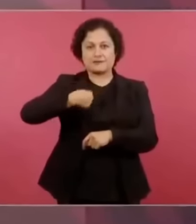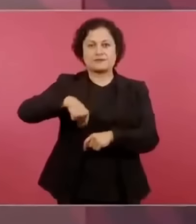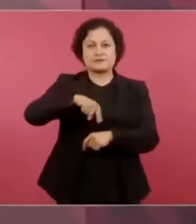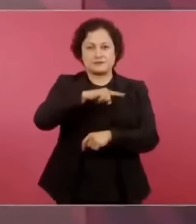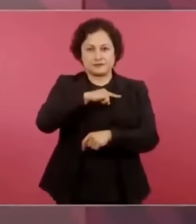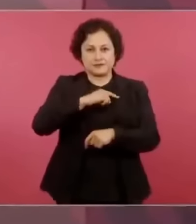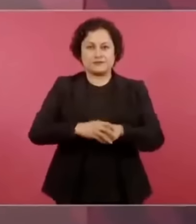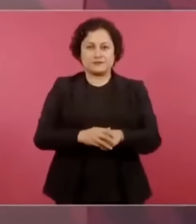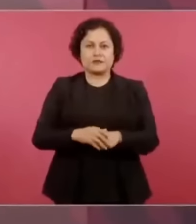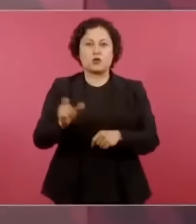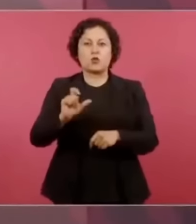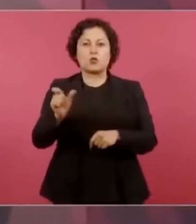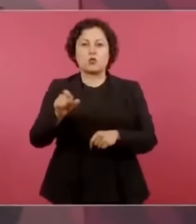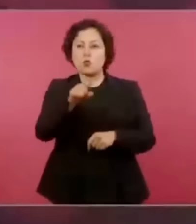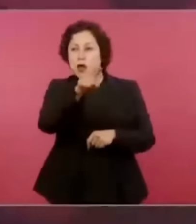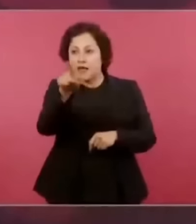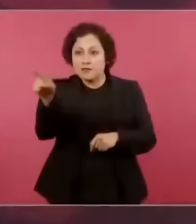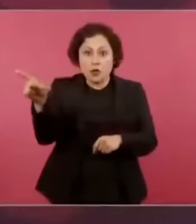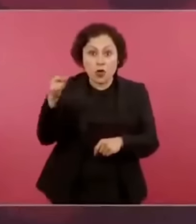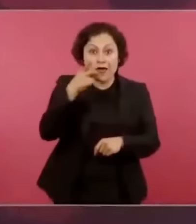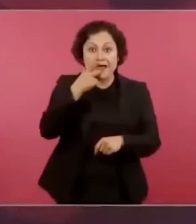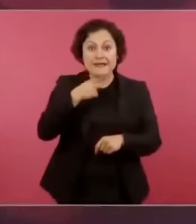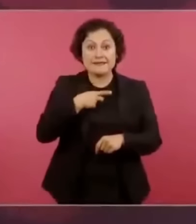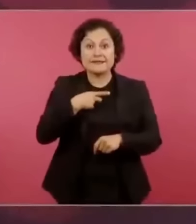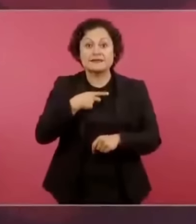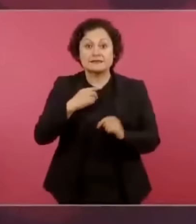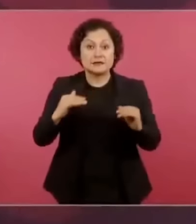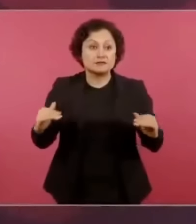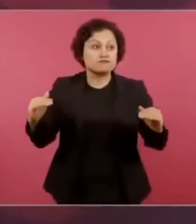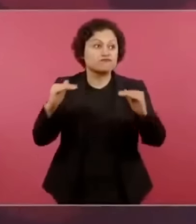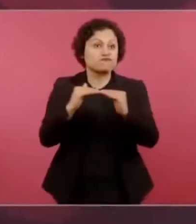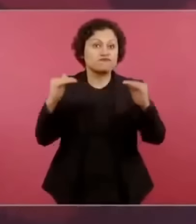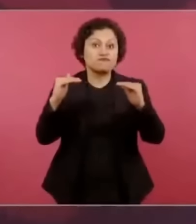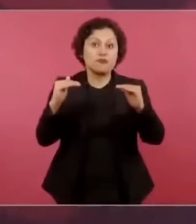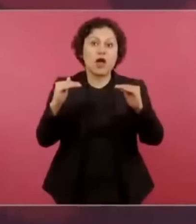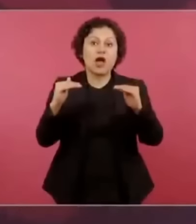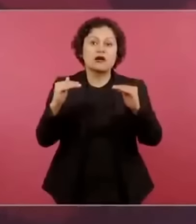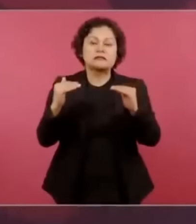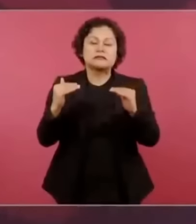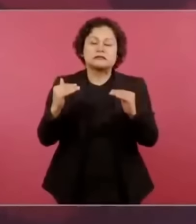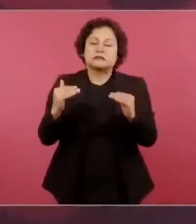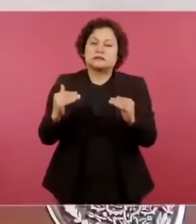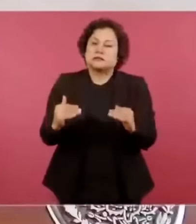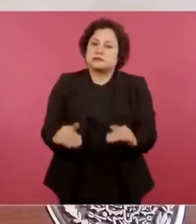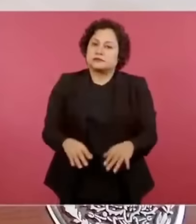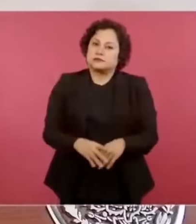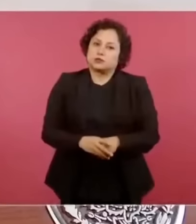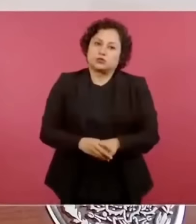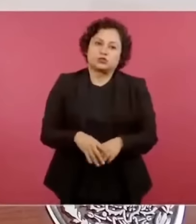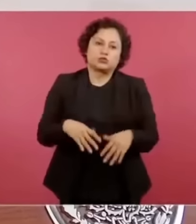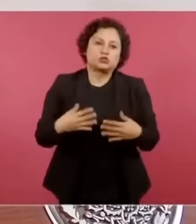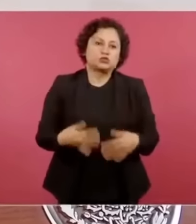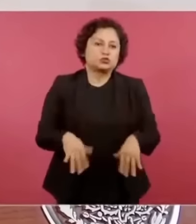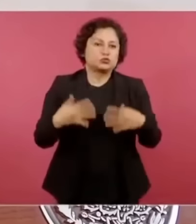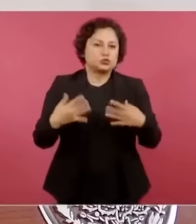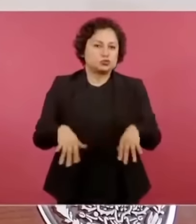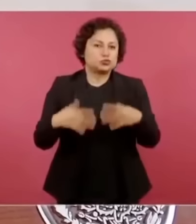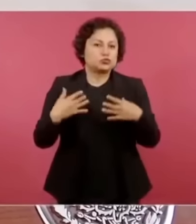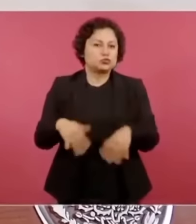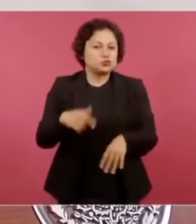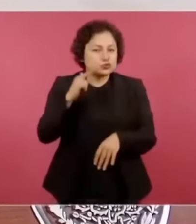¡ay, nanita! Quiere decir que están preparando todo.